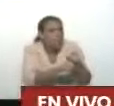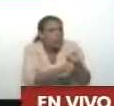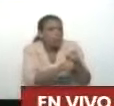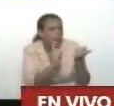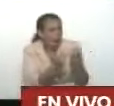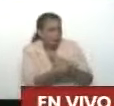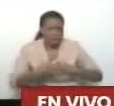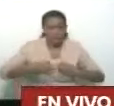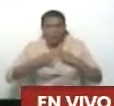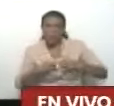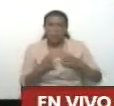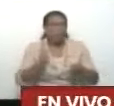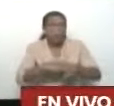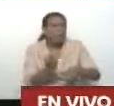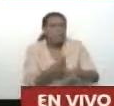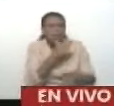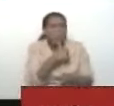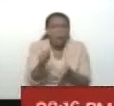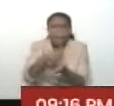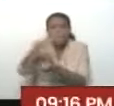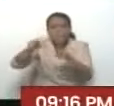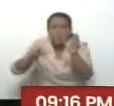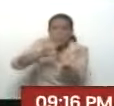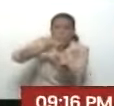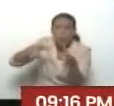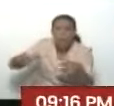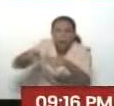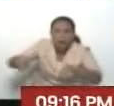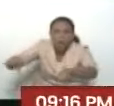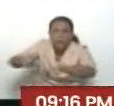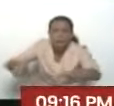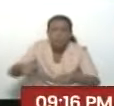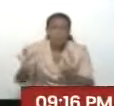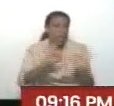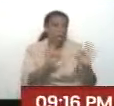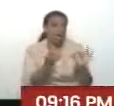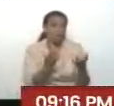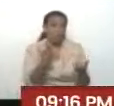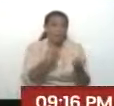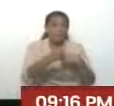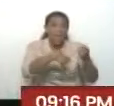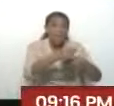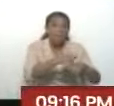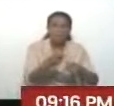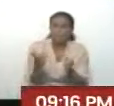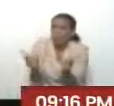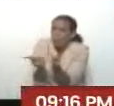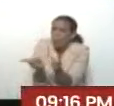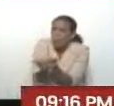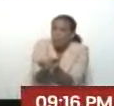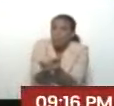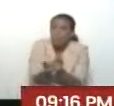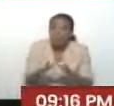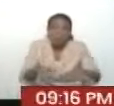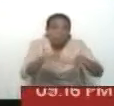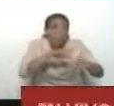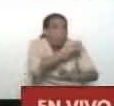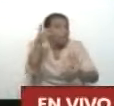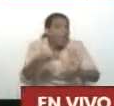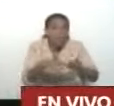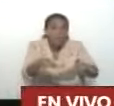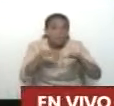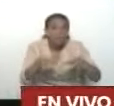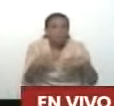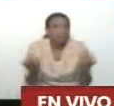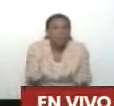me estoy cambiando, pero ¿por qué hay un hueco tan grande en el teatro? Hay muchas entradas vacías. No, pero si está el teatro vendido, es